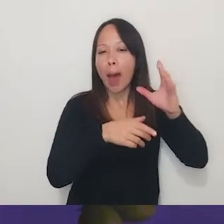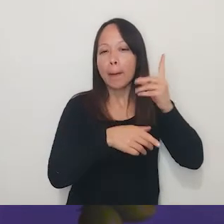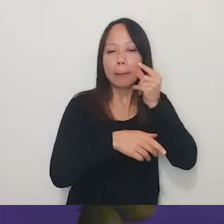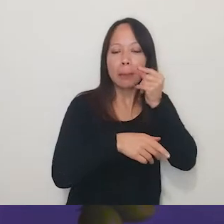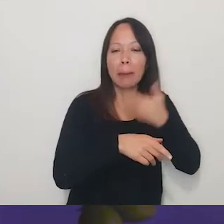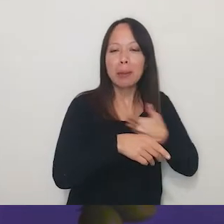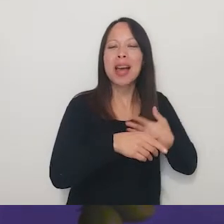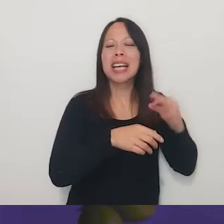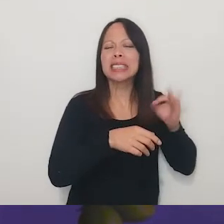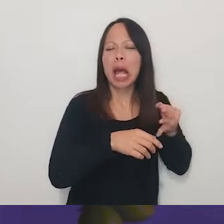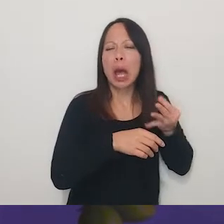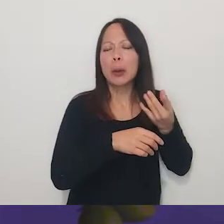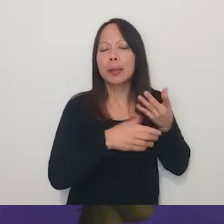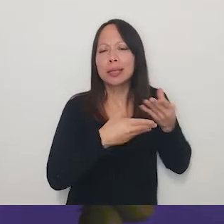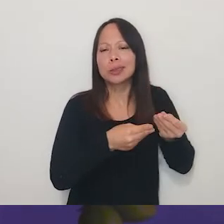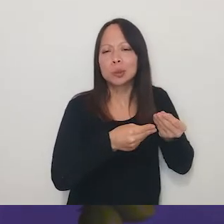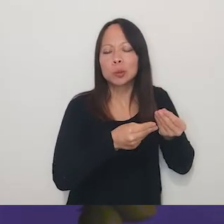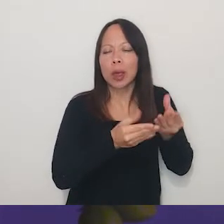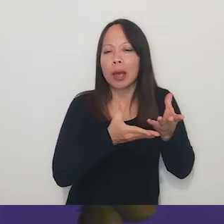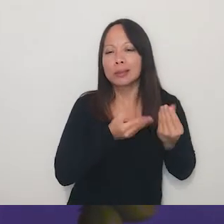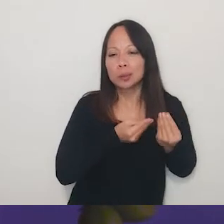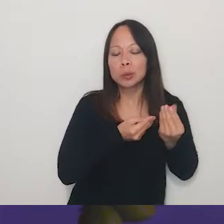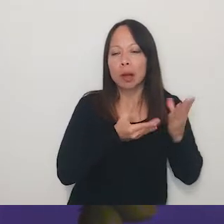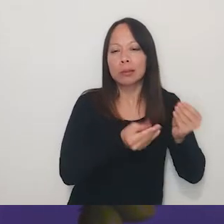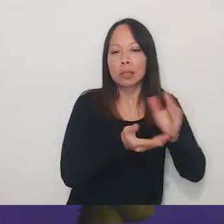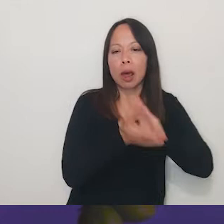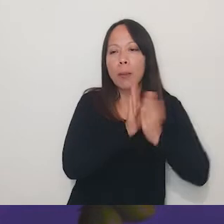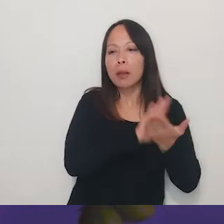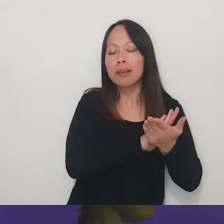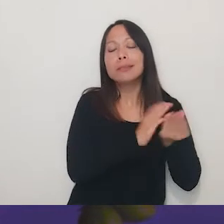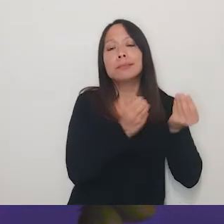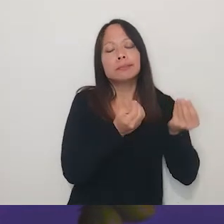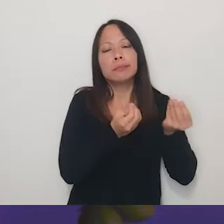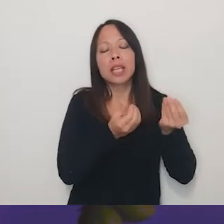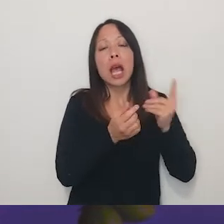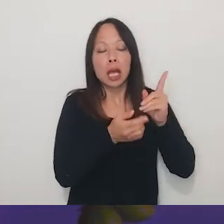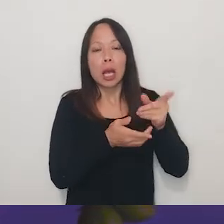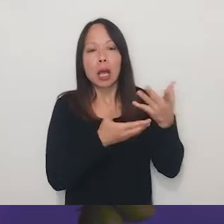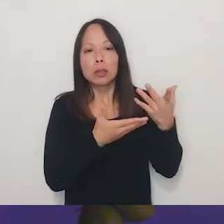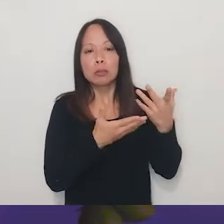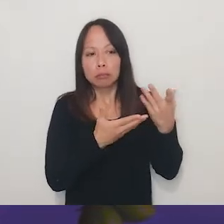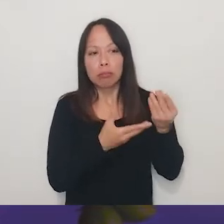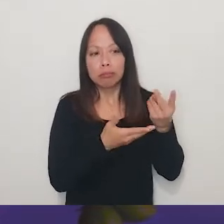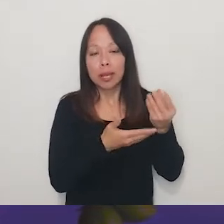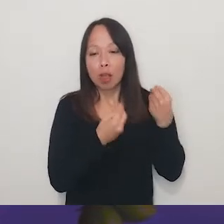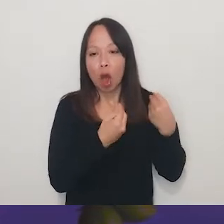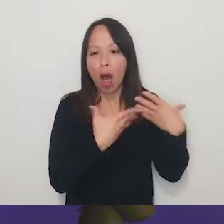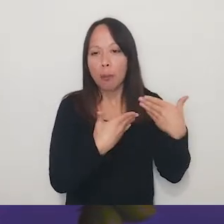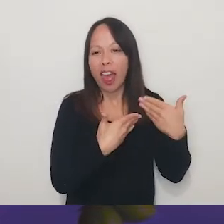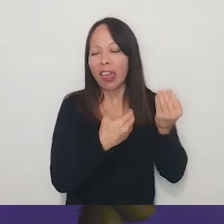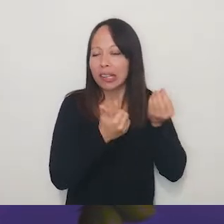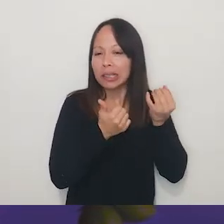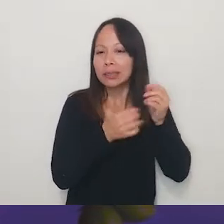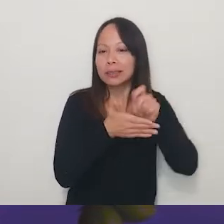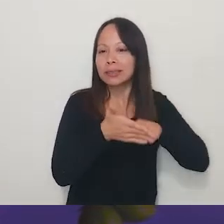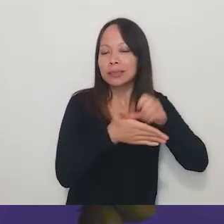pacientes o de padres, y bueno, entonces empiezan a contribuir en el diagnóstico, lo cual es muy útil, pero también a veces es angustiante, porque se sienten como que